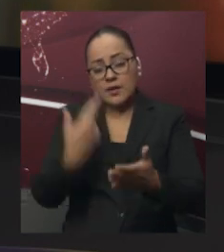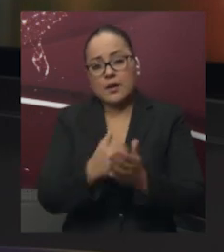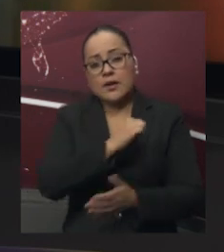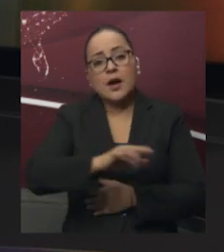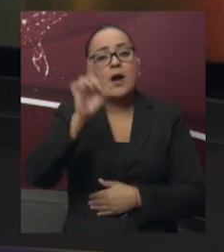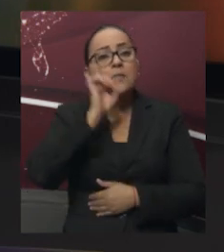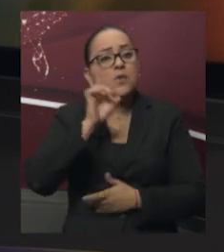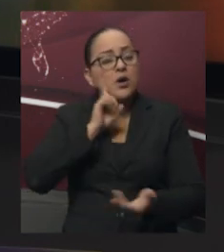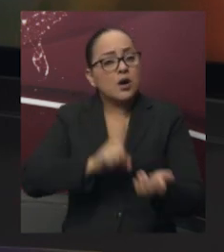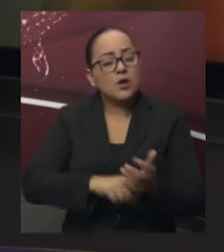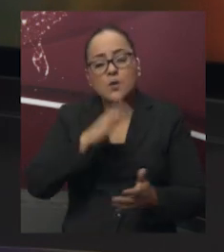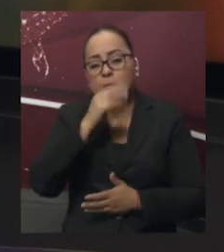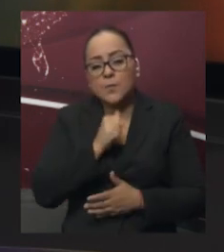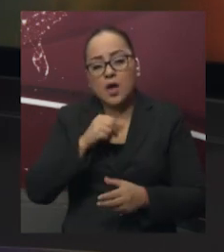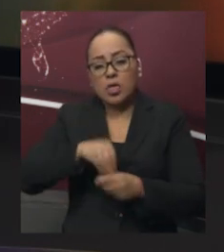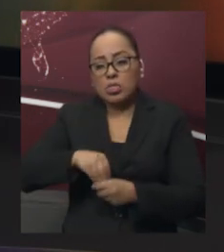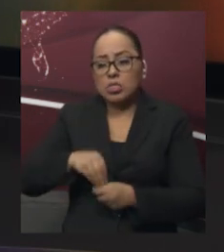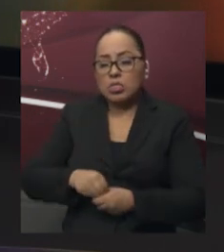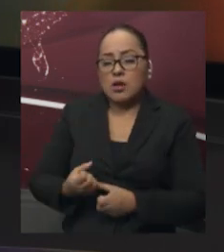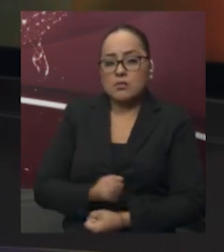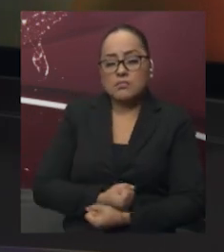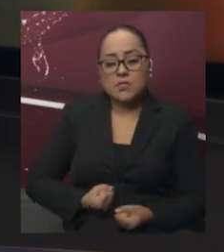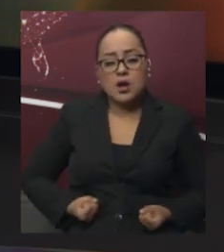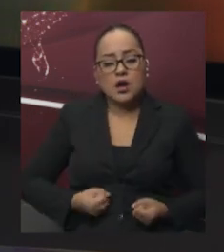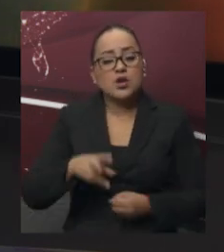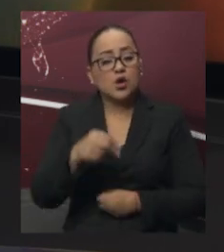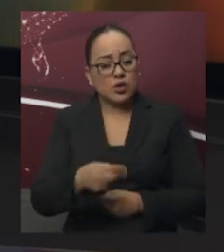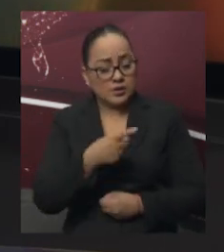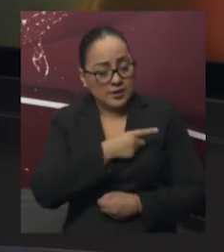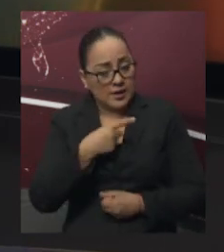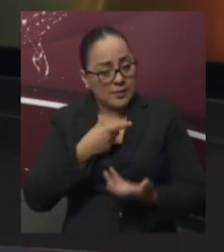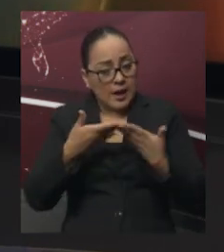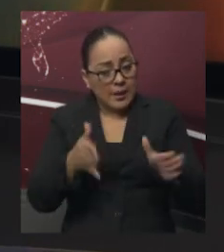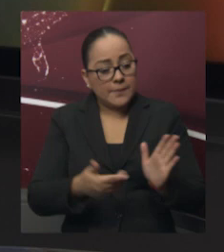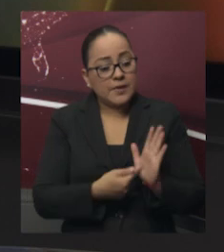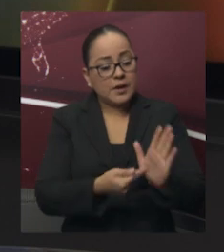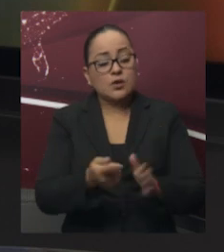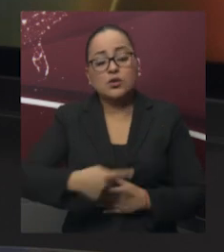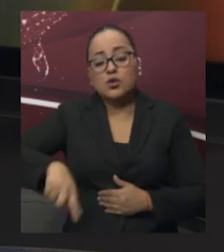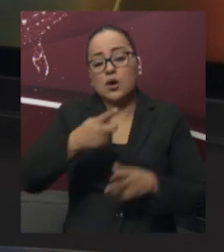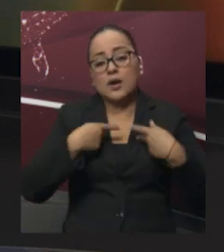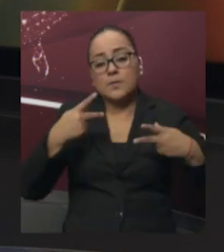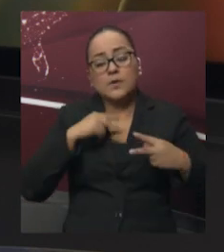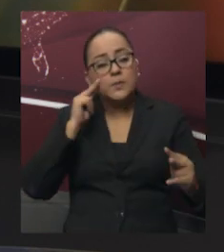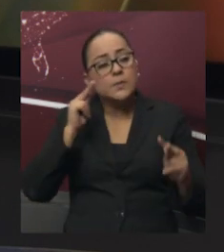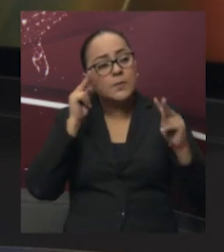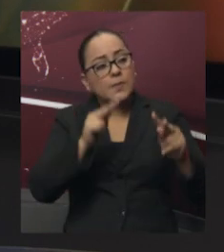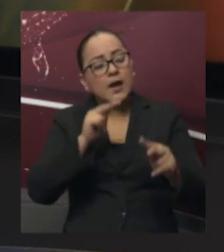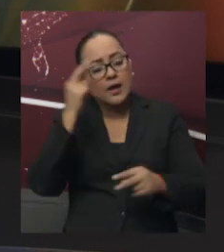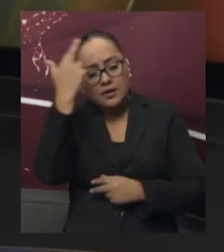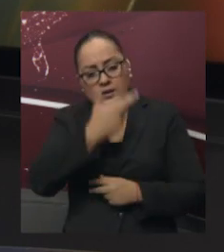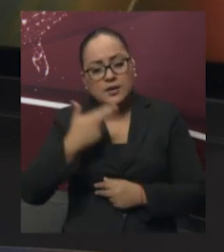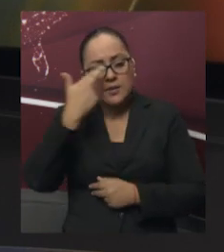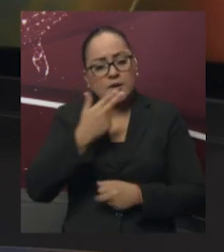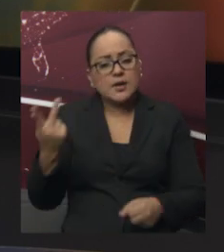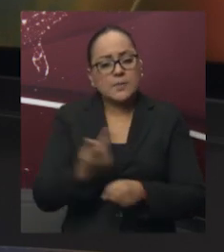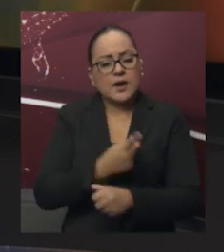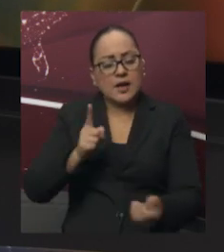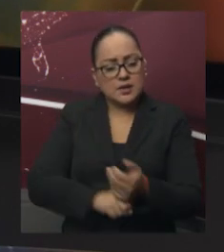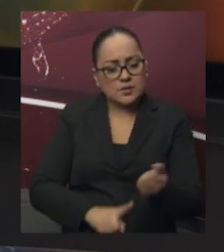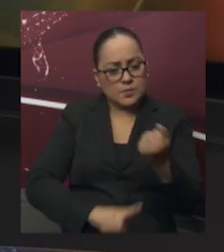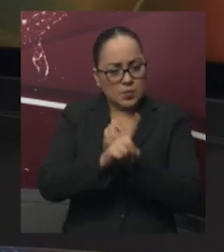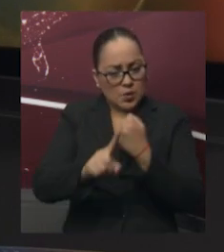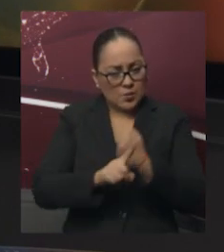no se pueden ocultar a la ciudadanía, se tienen que abrir para que la ciudadanía pueda hacer seguimiento de este tipo